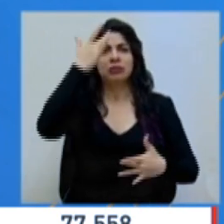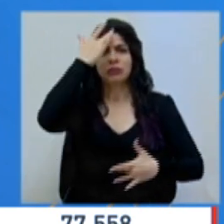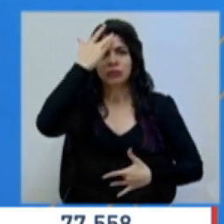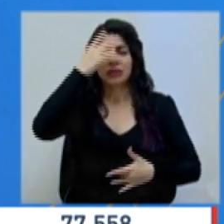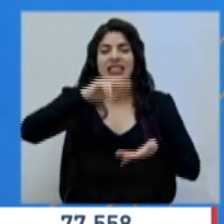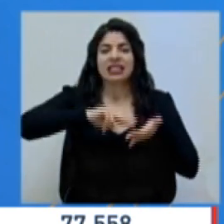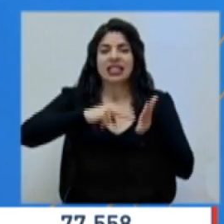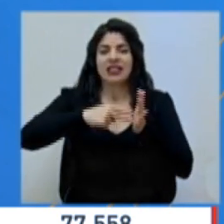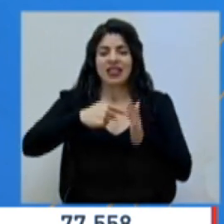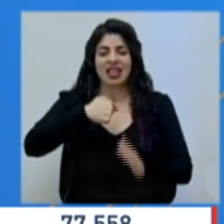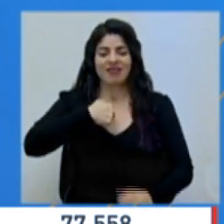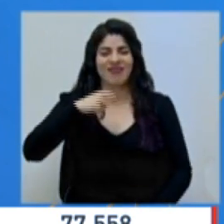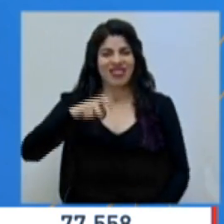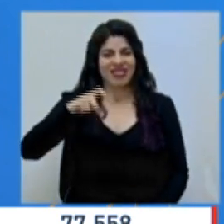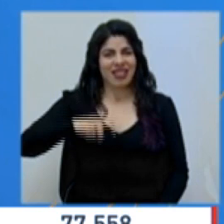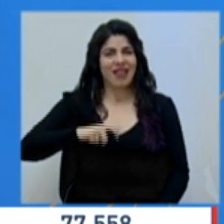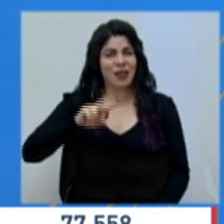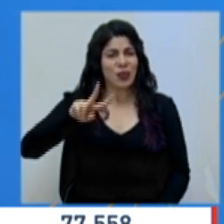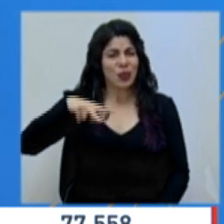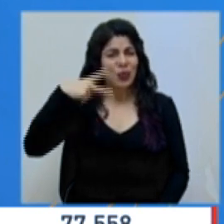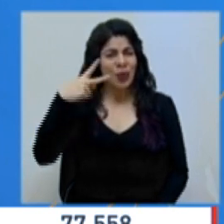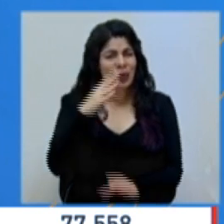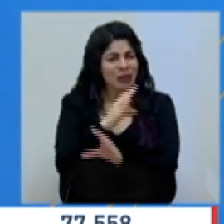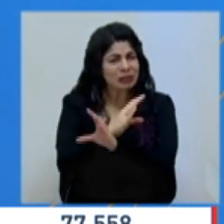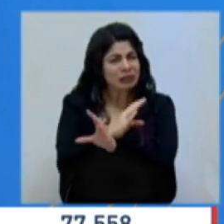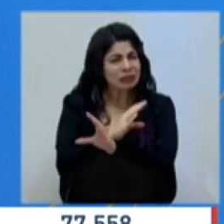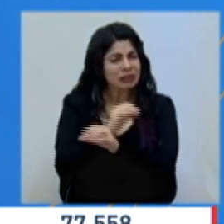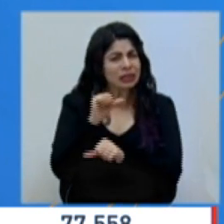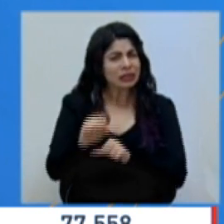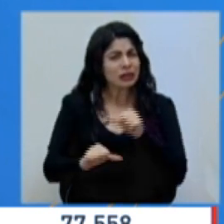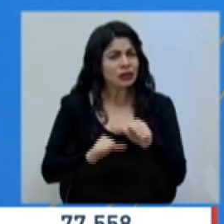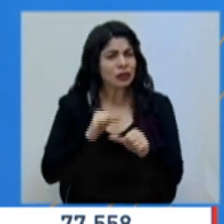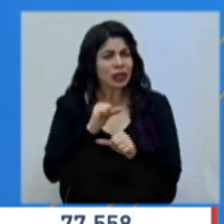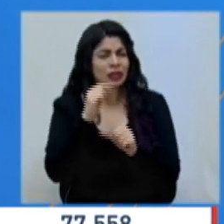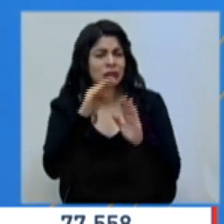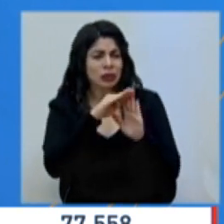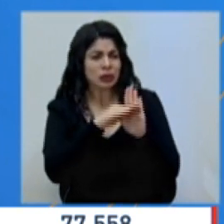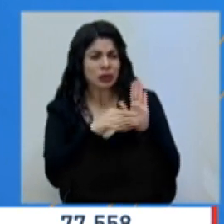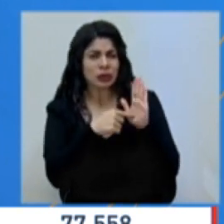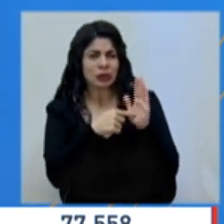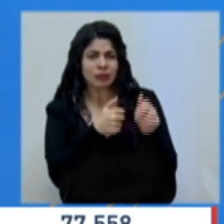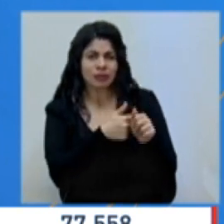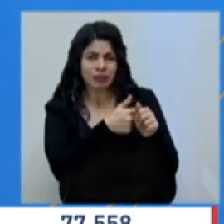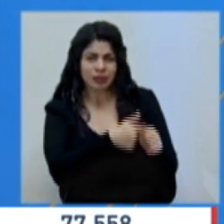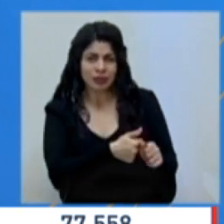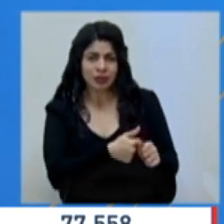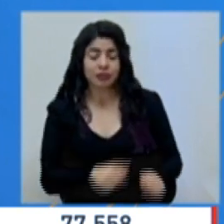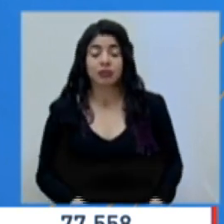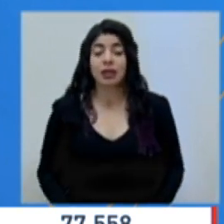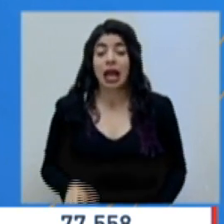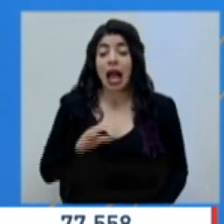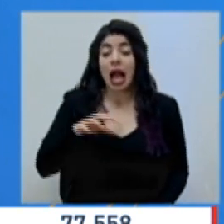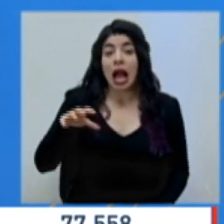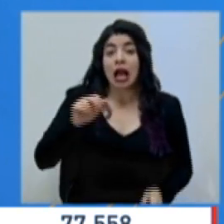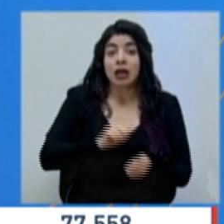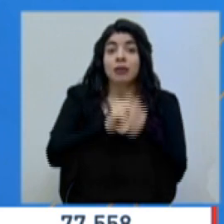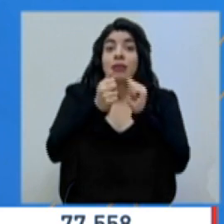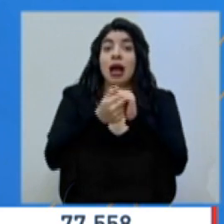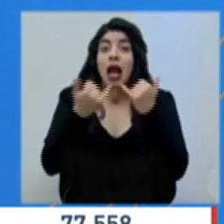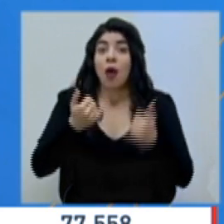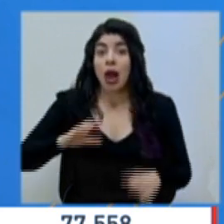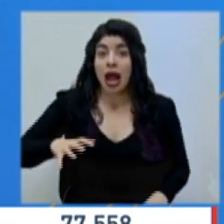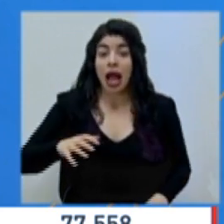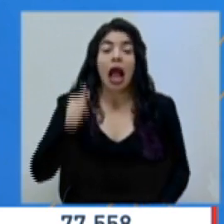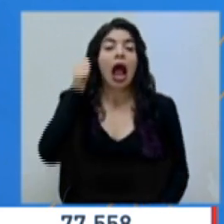debemos duplicar los esfuerzos para aplicar las medidas de protección. Estos cantones que pasan a la alerta naranja son